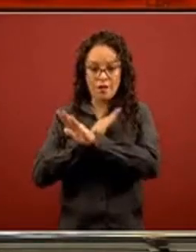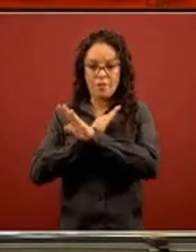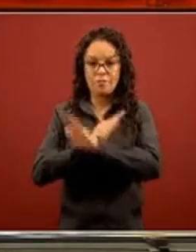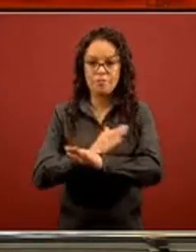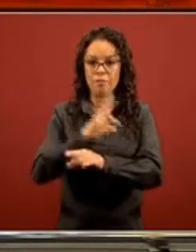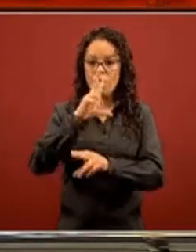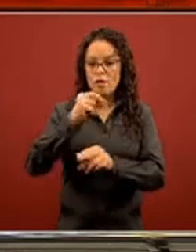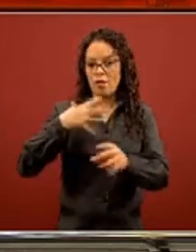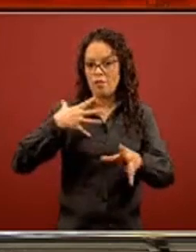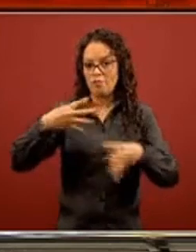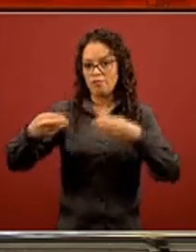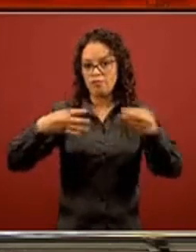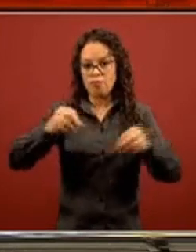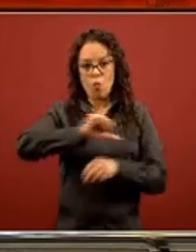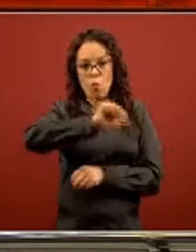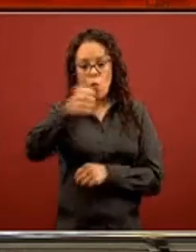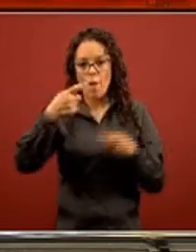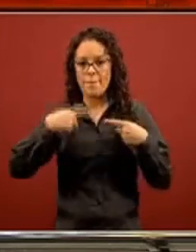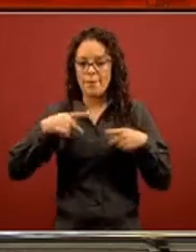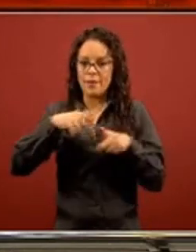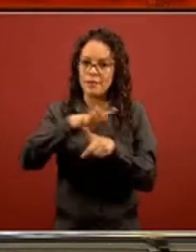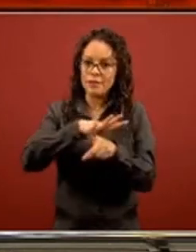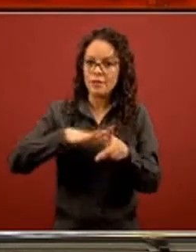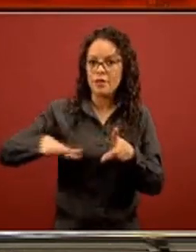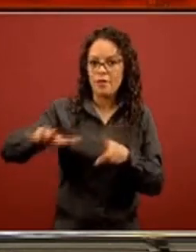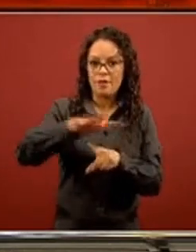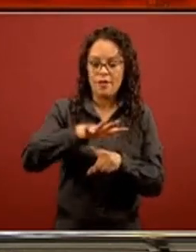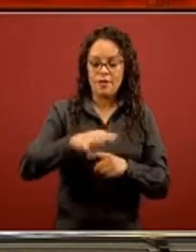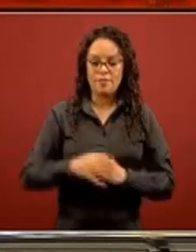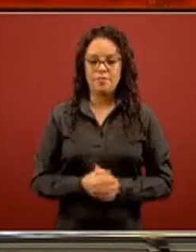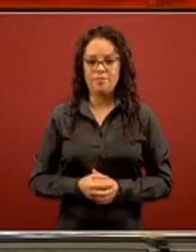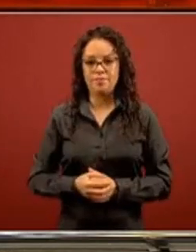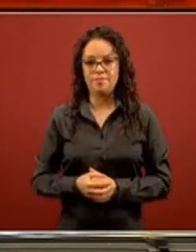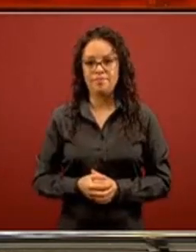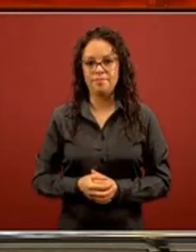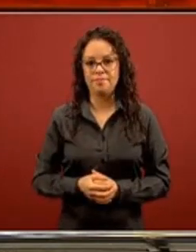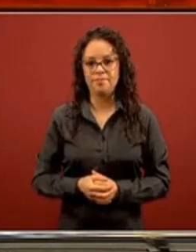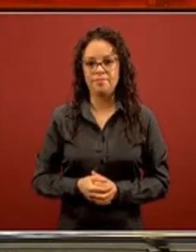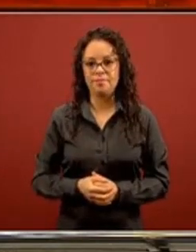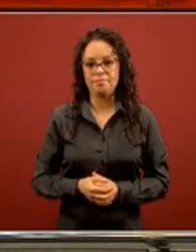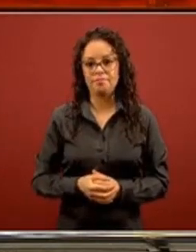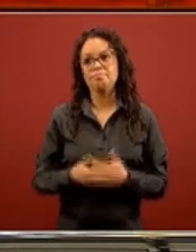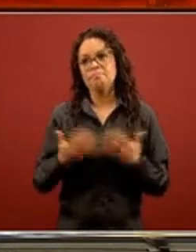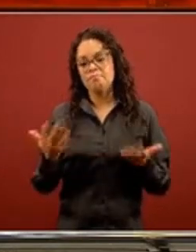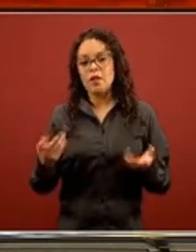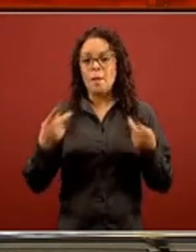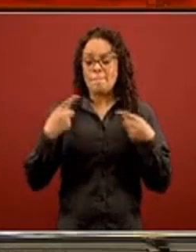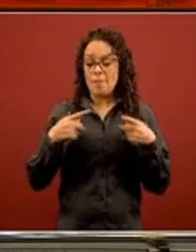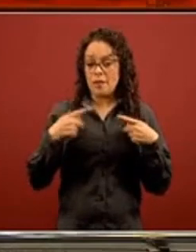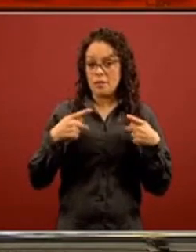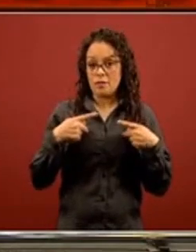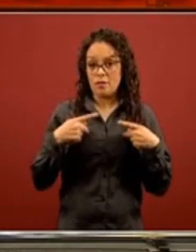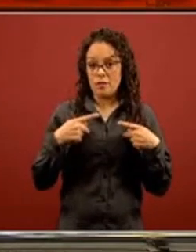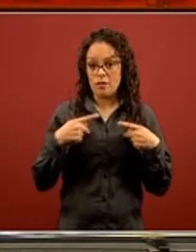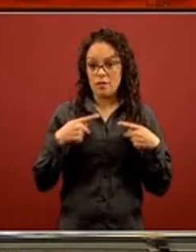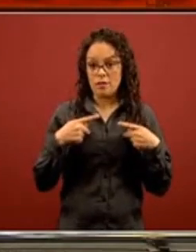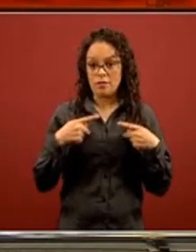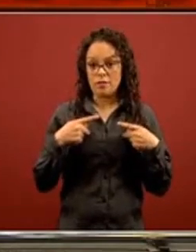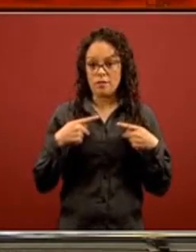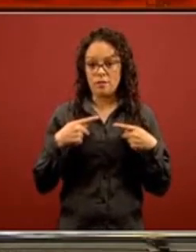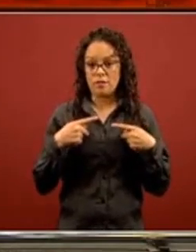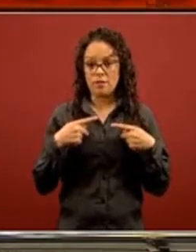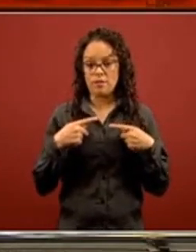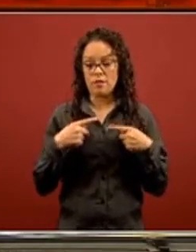hay razonable evidencia para mostrar que si las personas infectantes, que son las